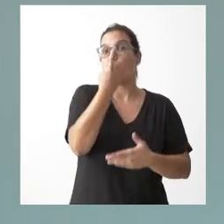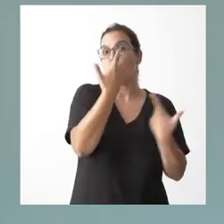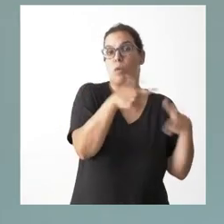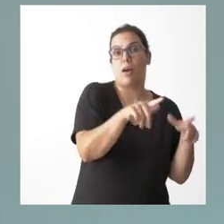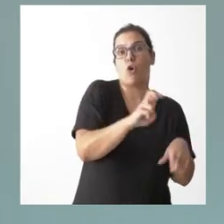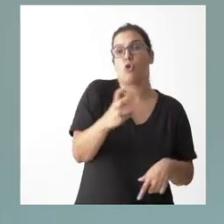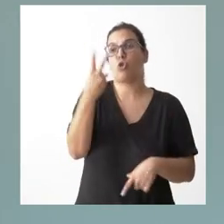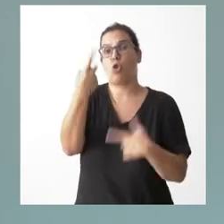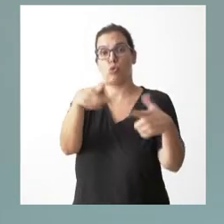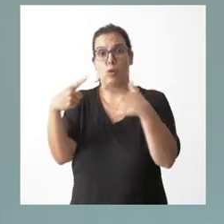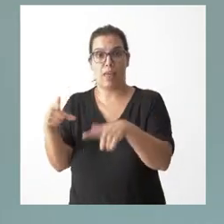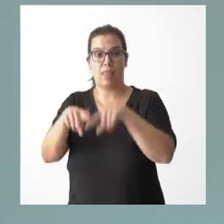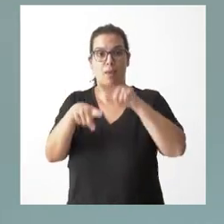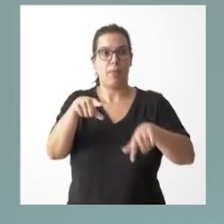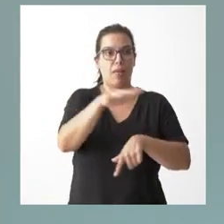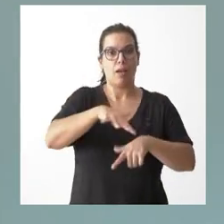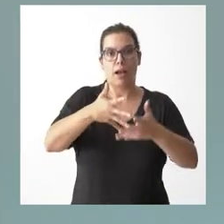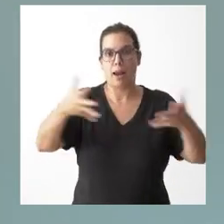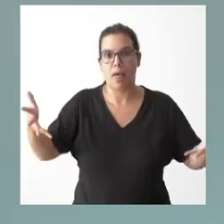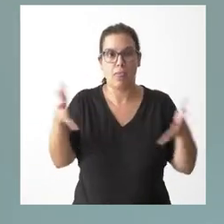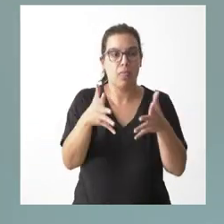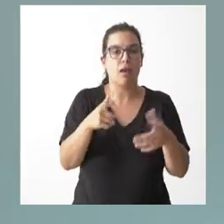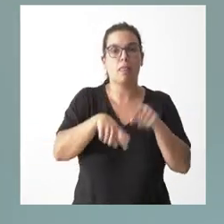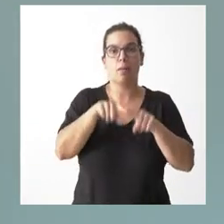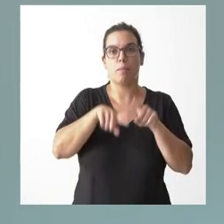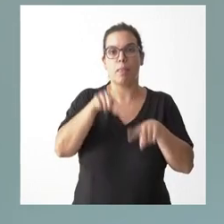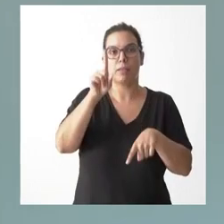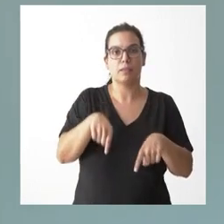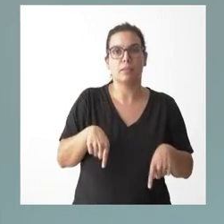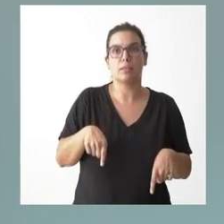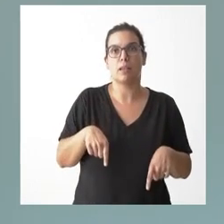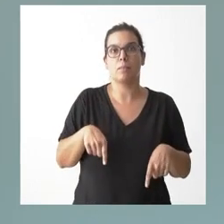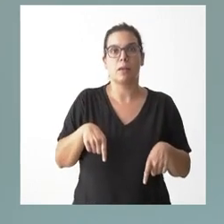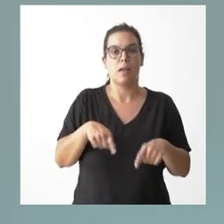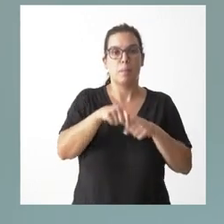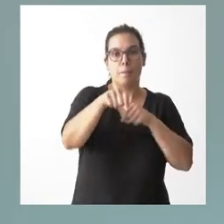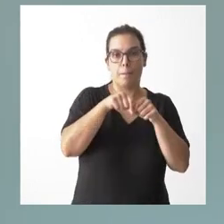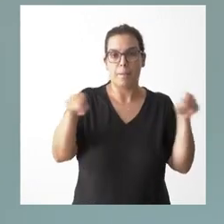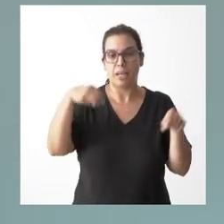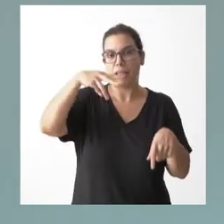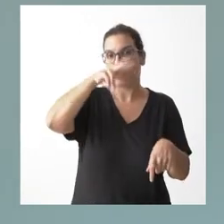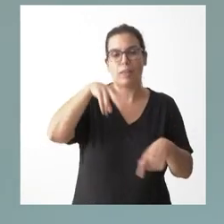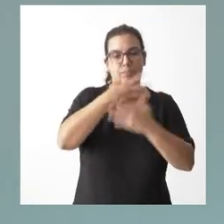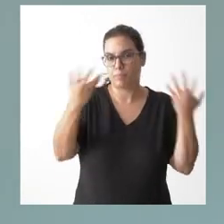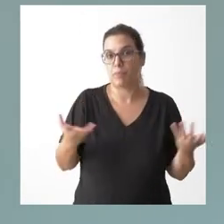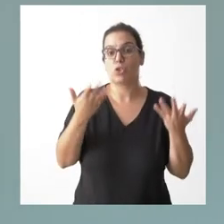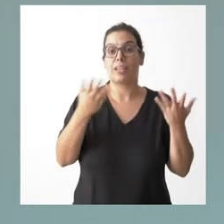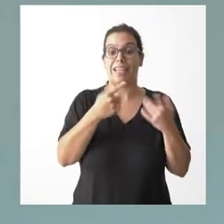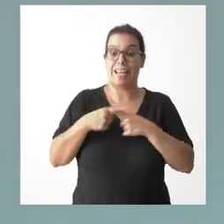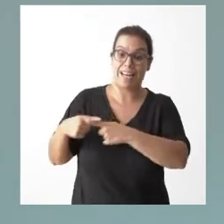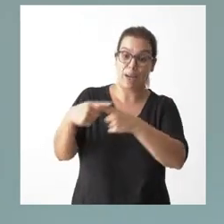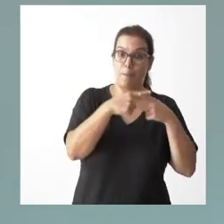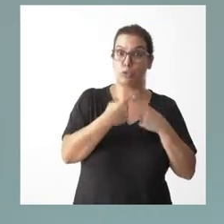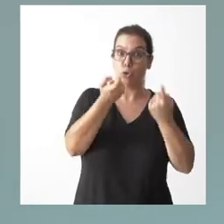dos, en virtud del espacio que tengan, en virtud también de su disponibilidad de metros. Entonces, con esto, este reparto de